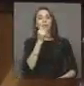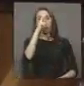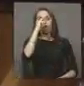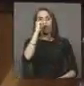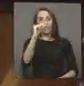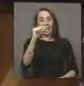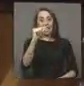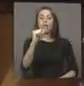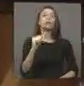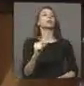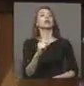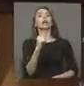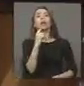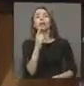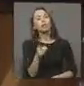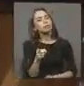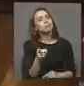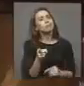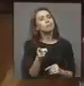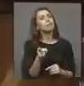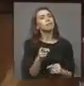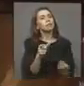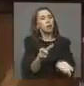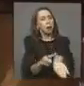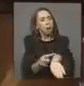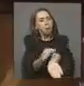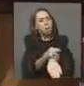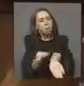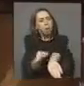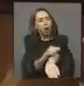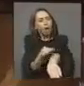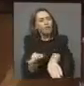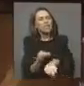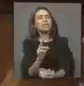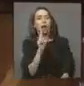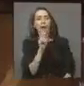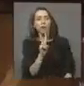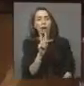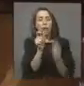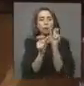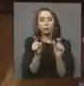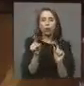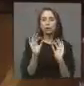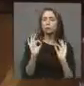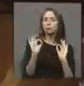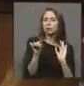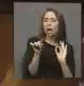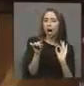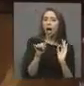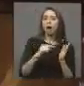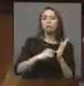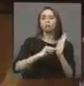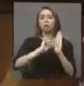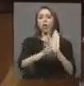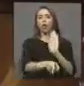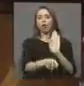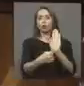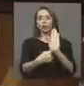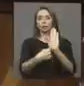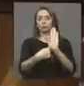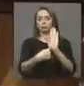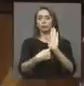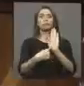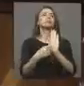Tagle reconoció la particularidad de la provincia de Valdivia y su población y dictó un instructivo para darle